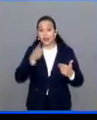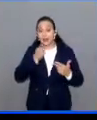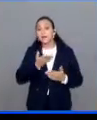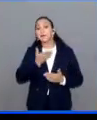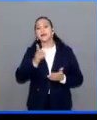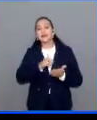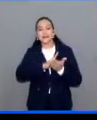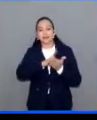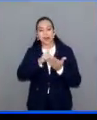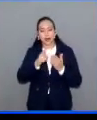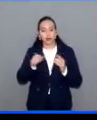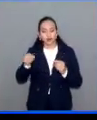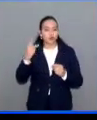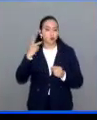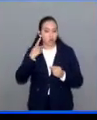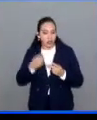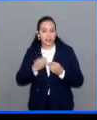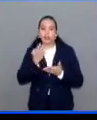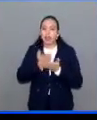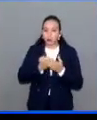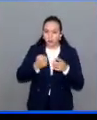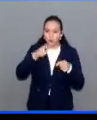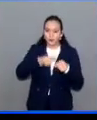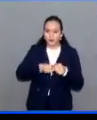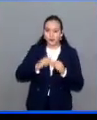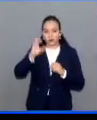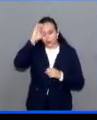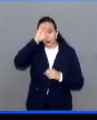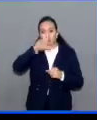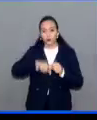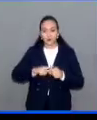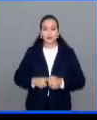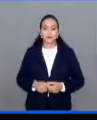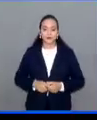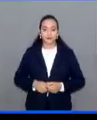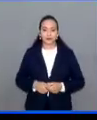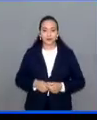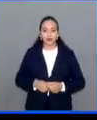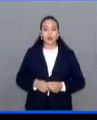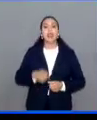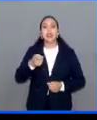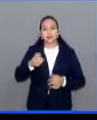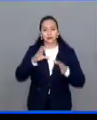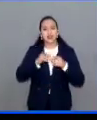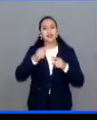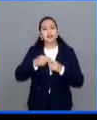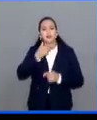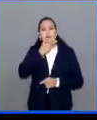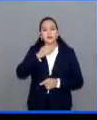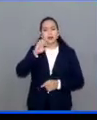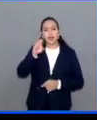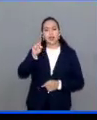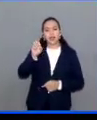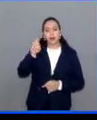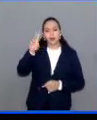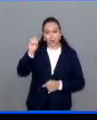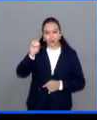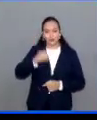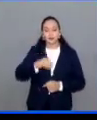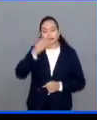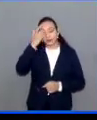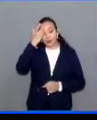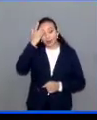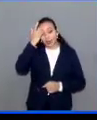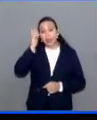políticos, económicos, sociales y culturales. Esto lo explicó Eduardo Ferrer MacGregor, expresidente del